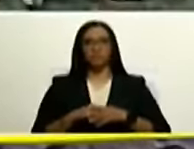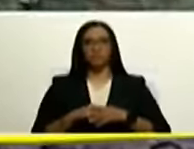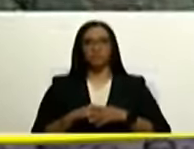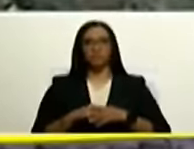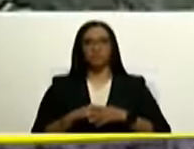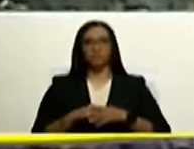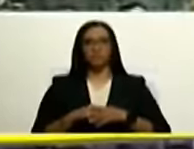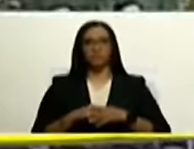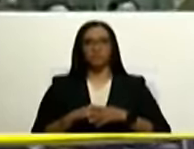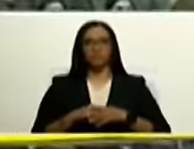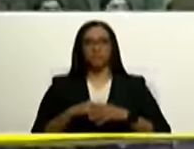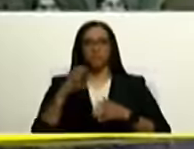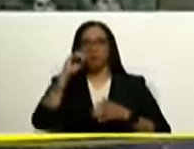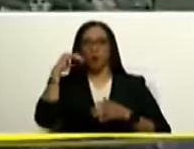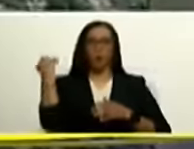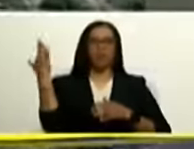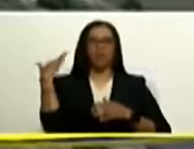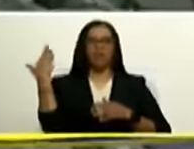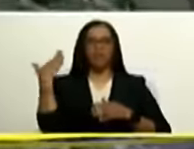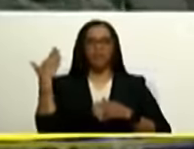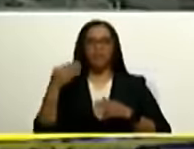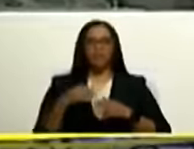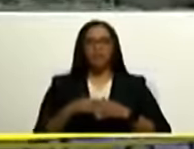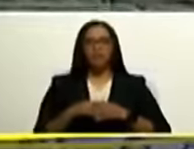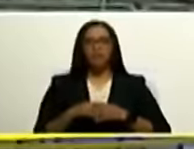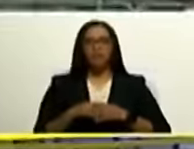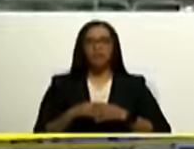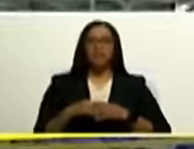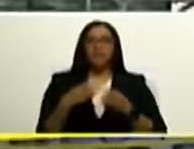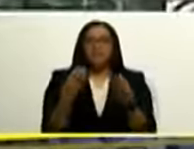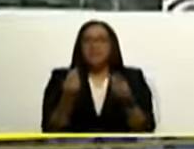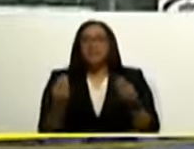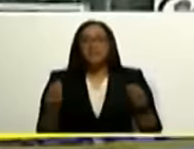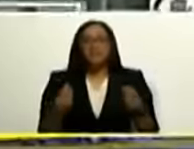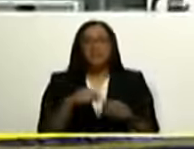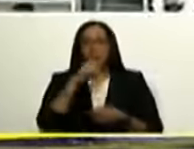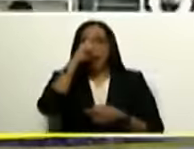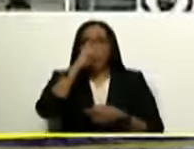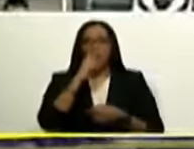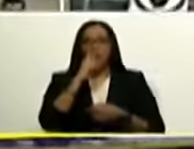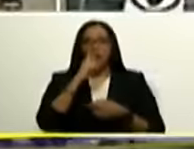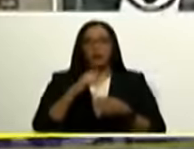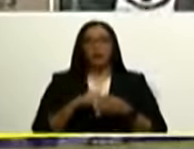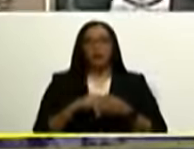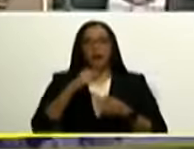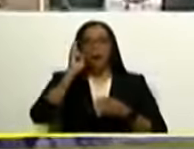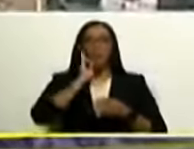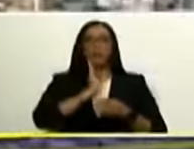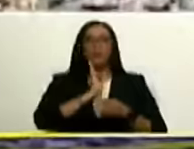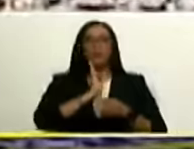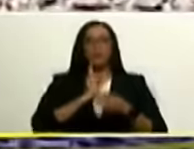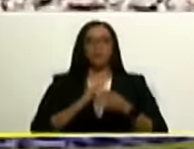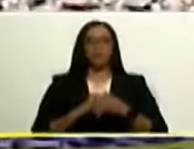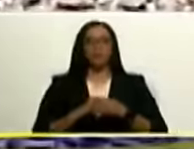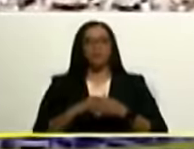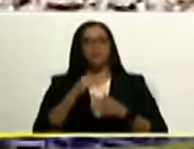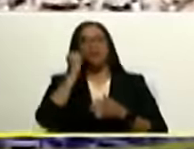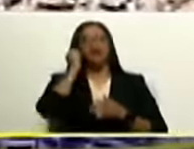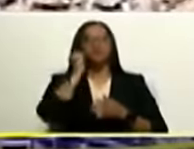la oligarquía limeña, que tanto ha odiado a Bolívar, a Sucre.